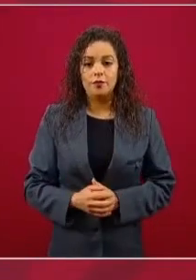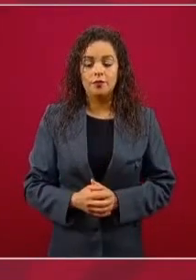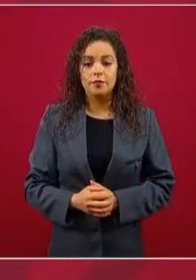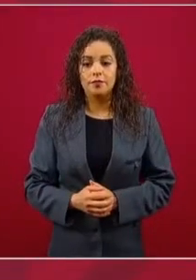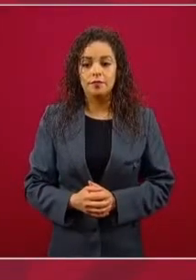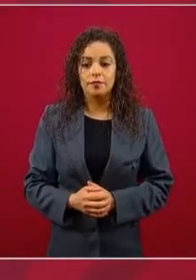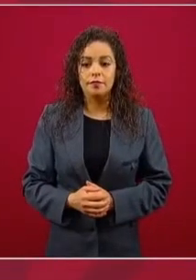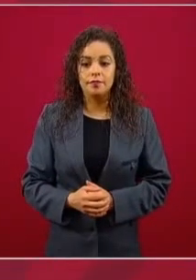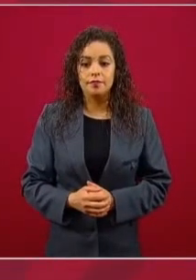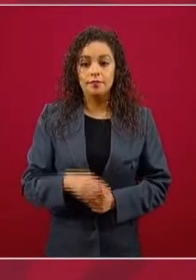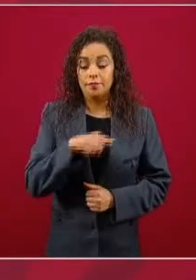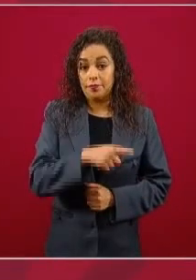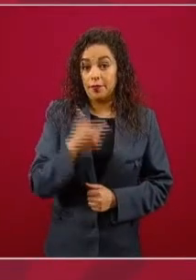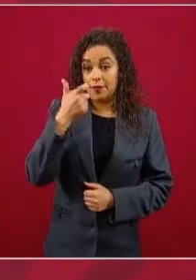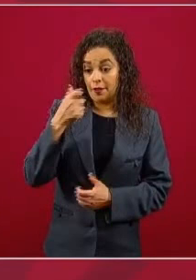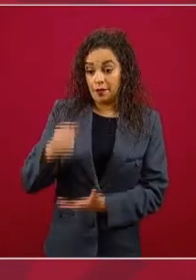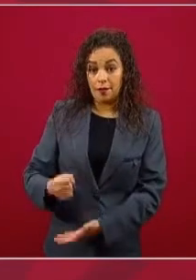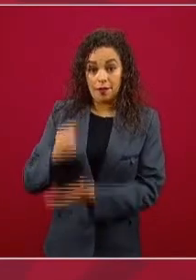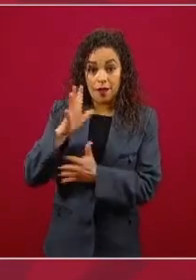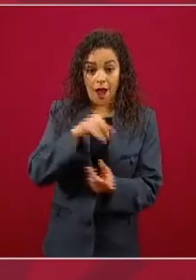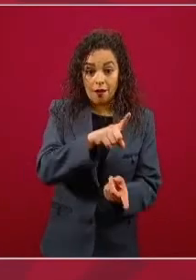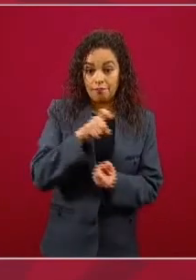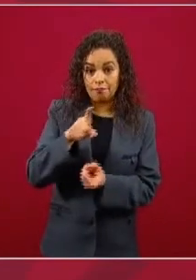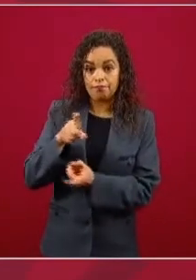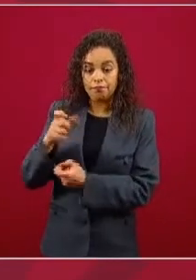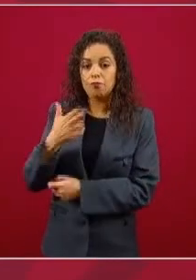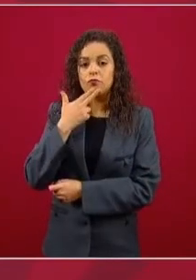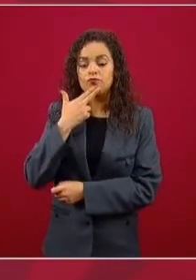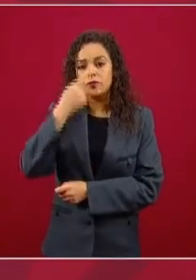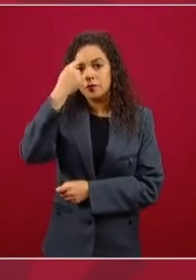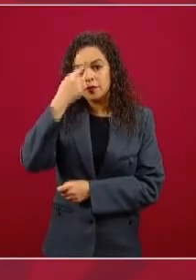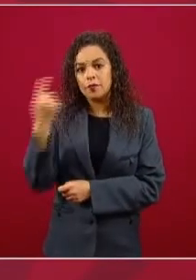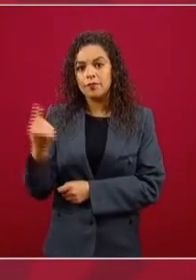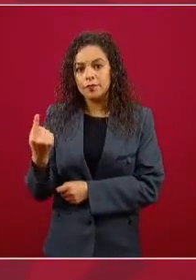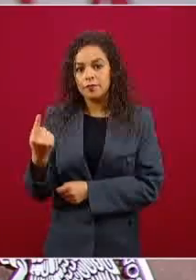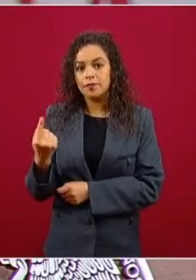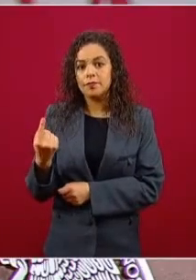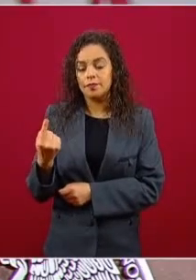iban a utilizarse esos fondos para los créditos a pequeños